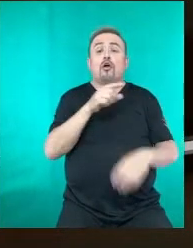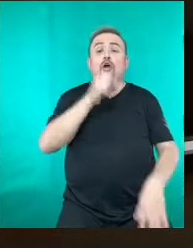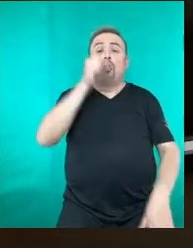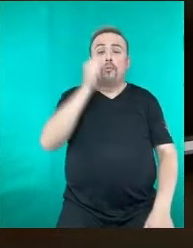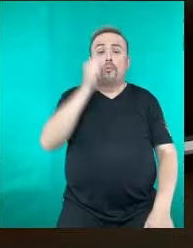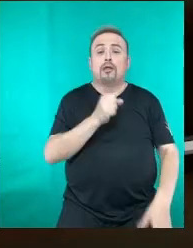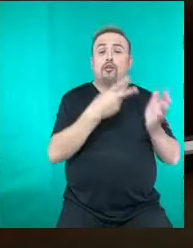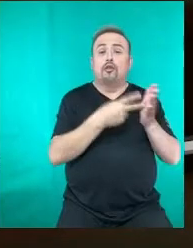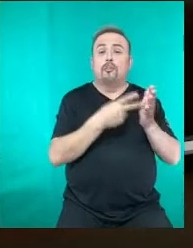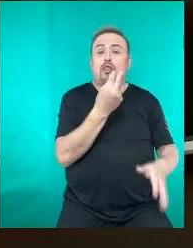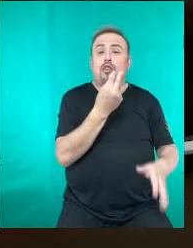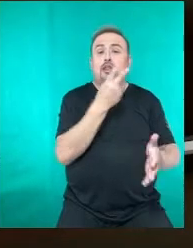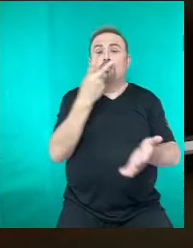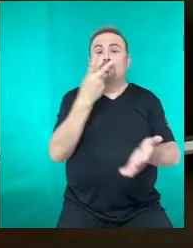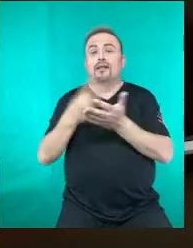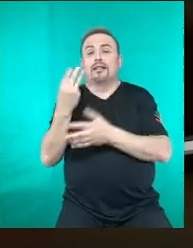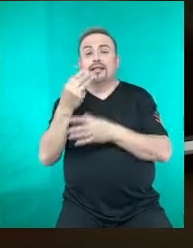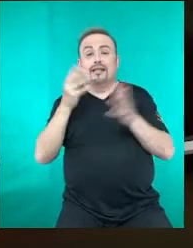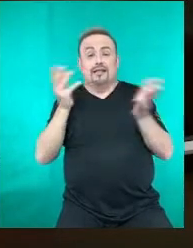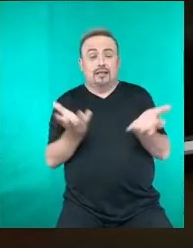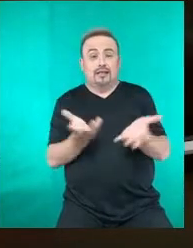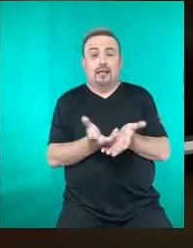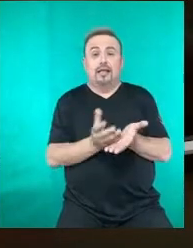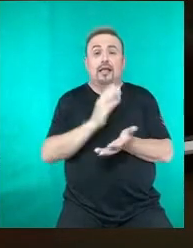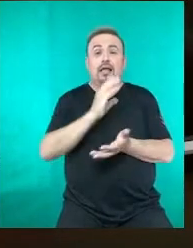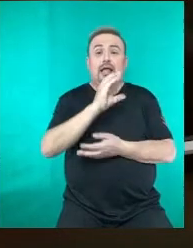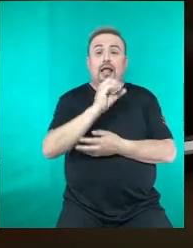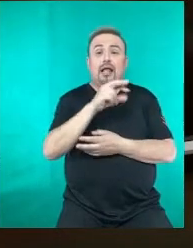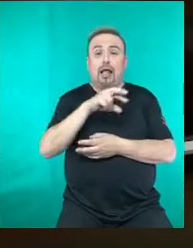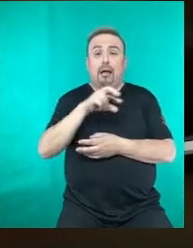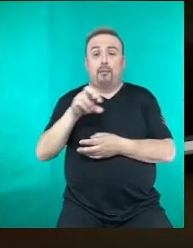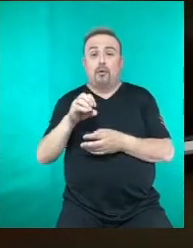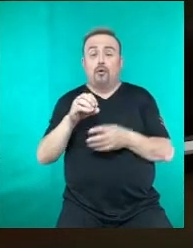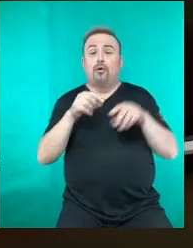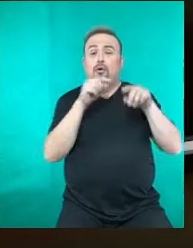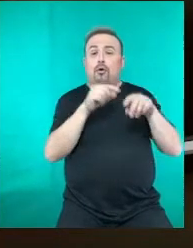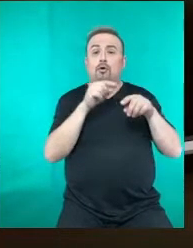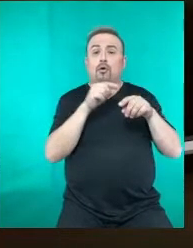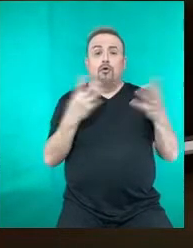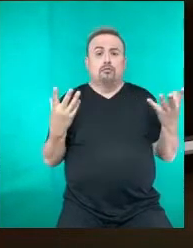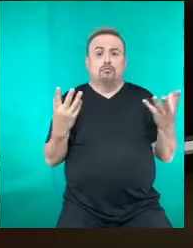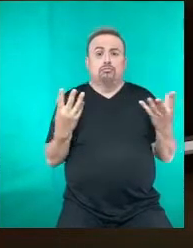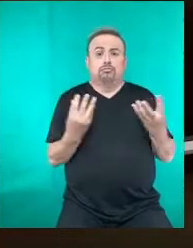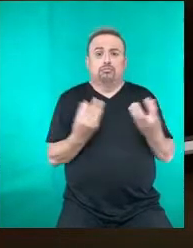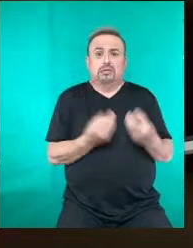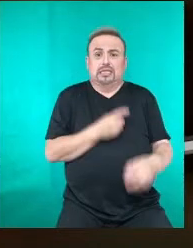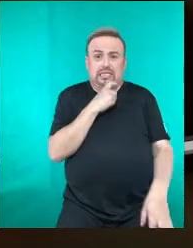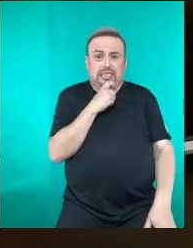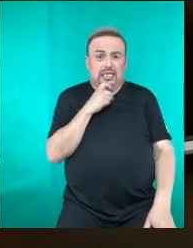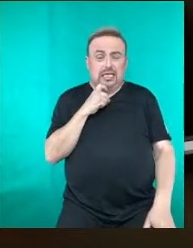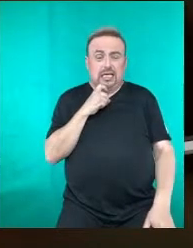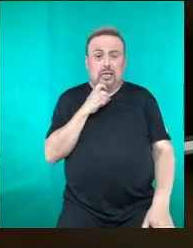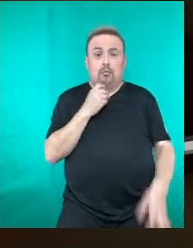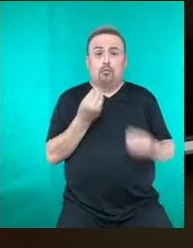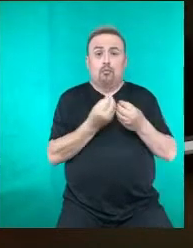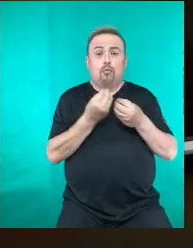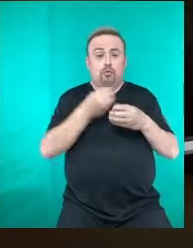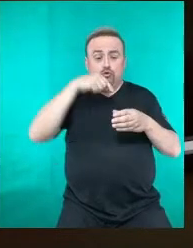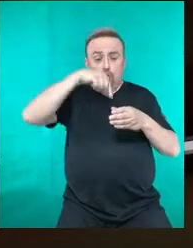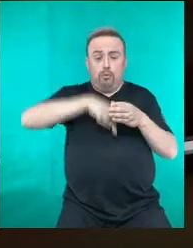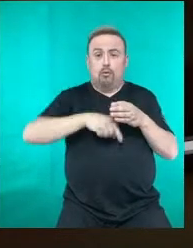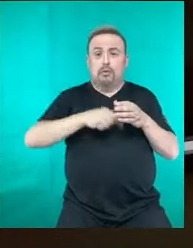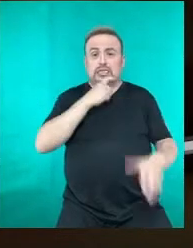2012-2013? La cuenca del río Copiapó descendió a tales niveles que se secaron muchísimos pozos y la